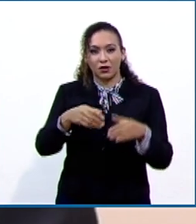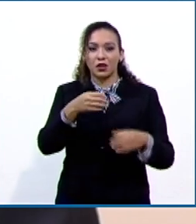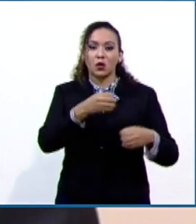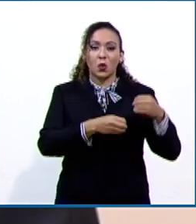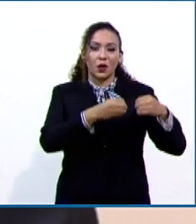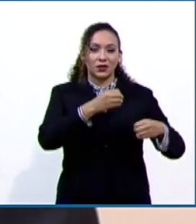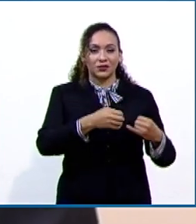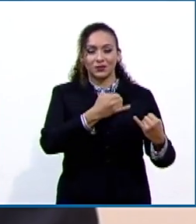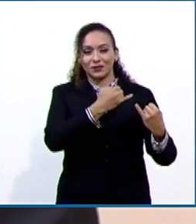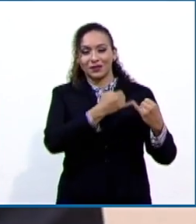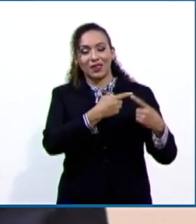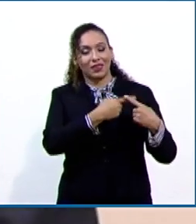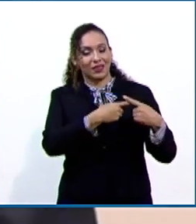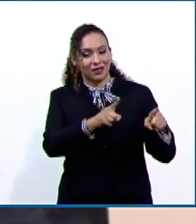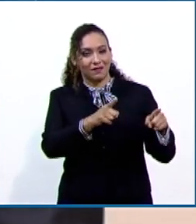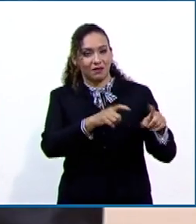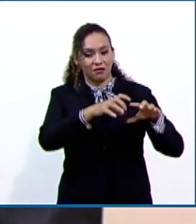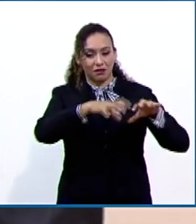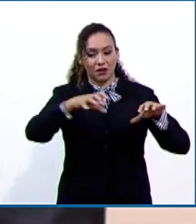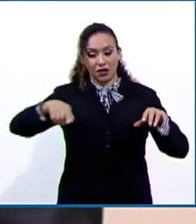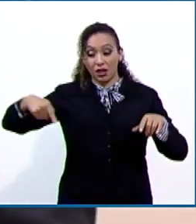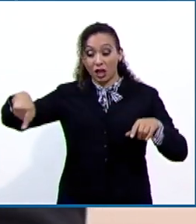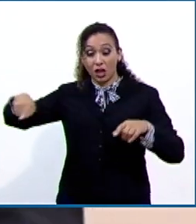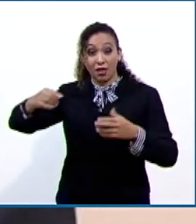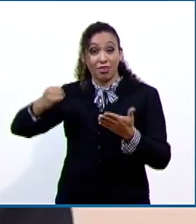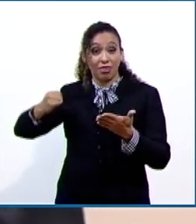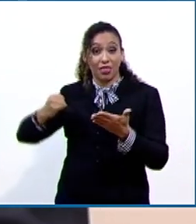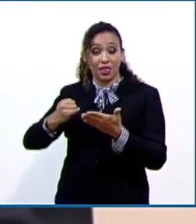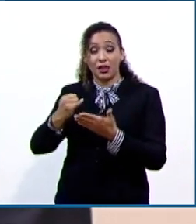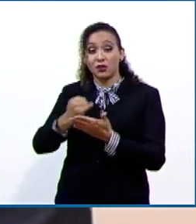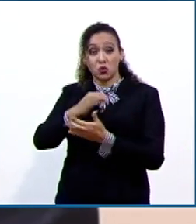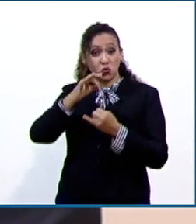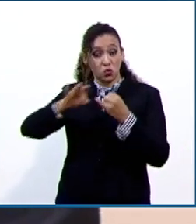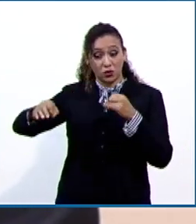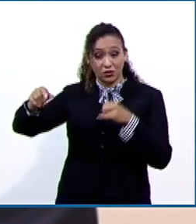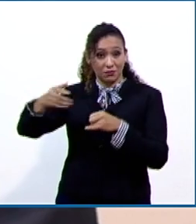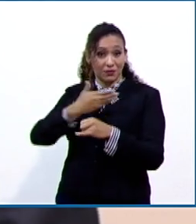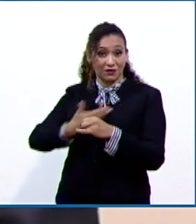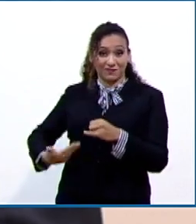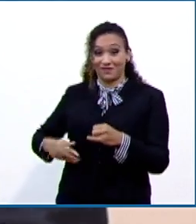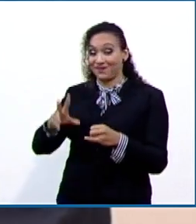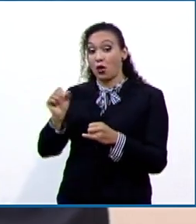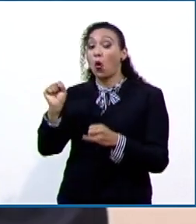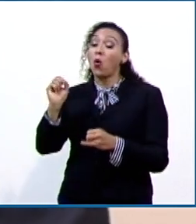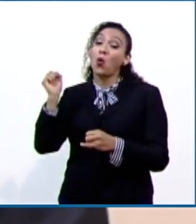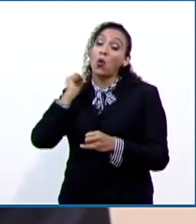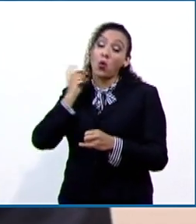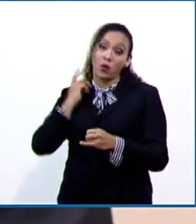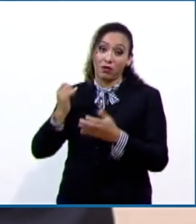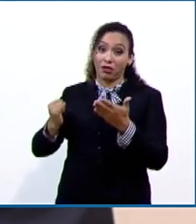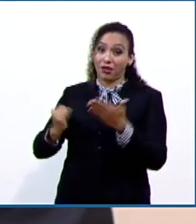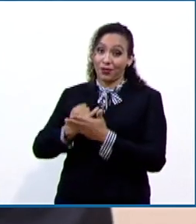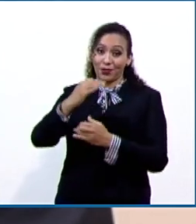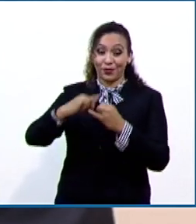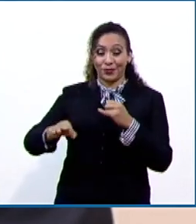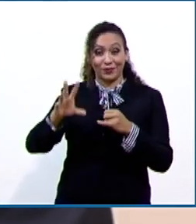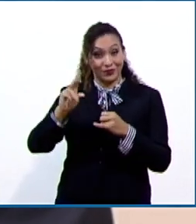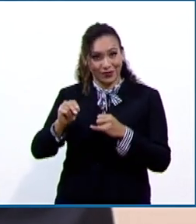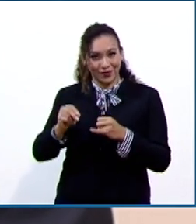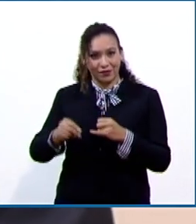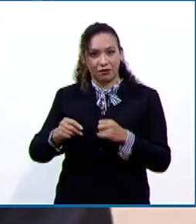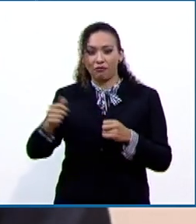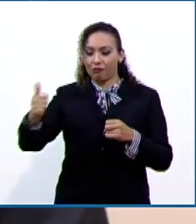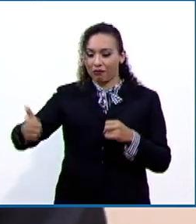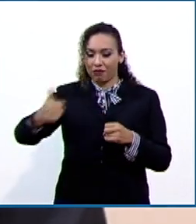procesos judiciales para que se vayan pronunciando de acuerdo con las impugnaciones que haga la ciudadanía en general, como está